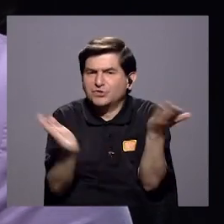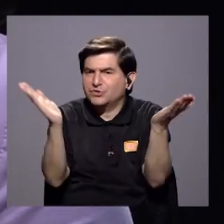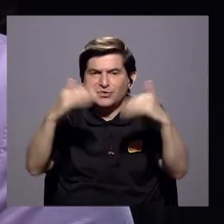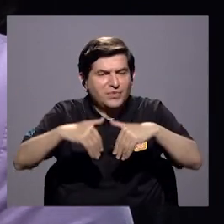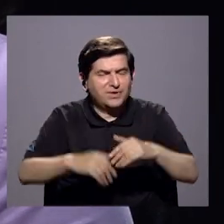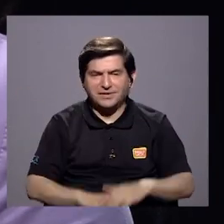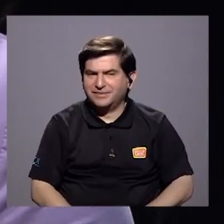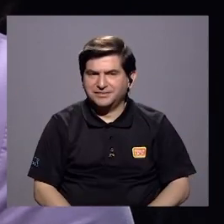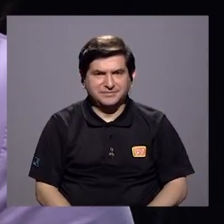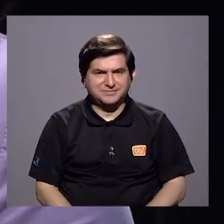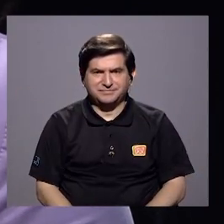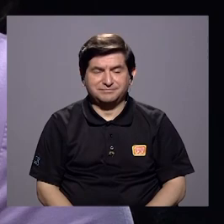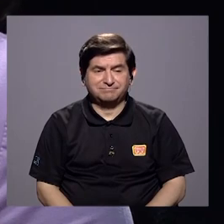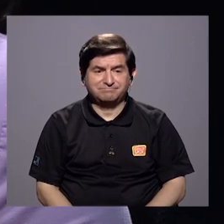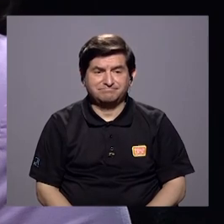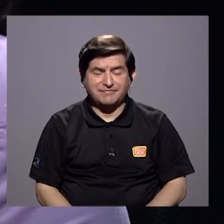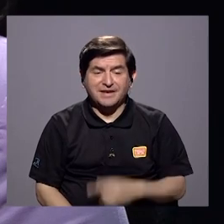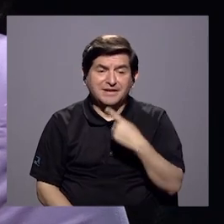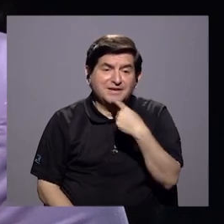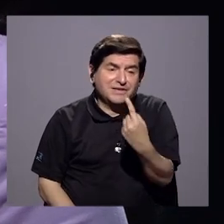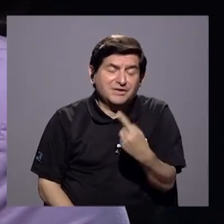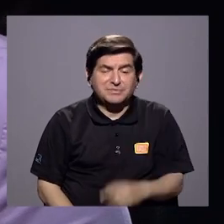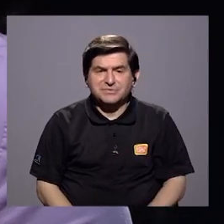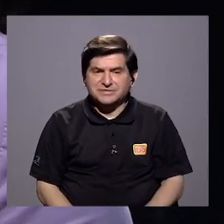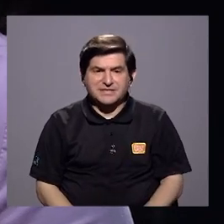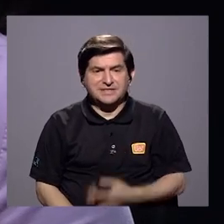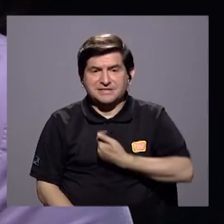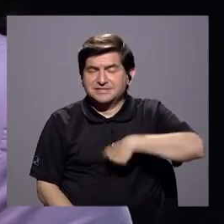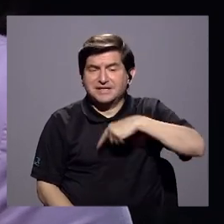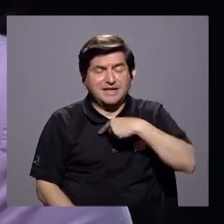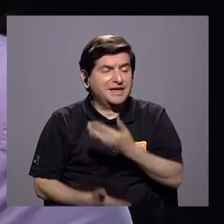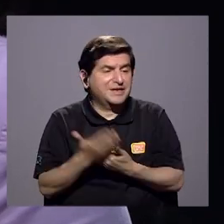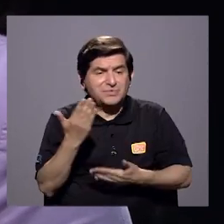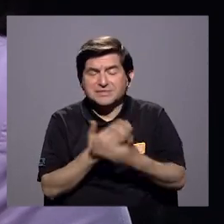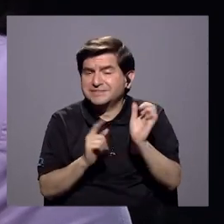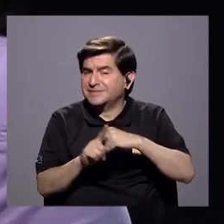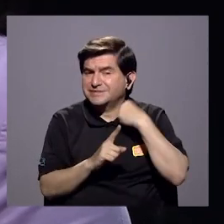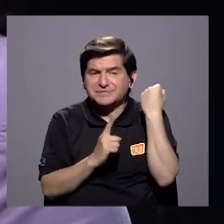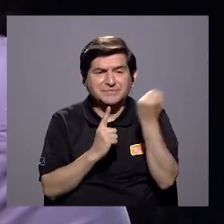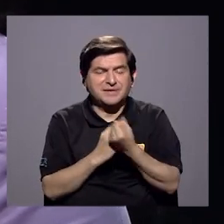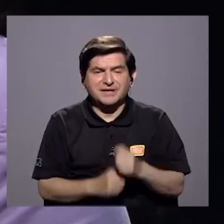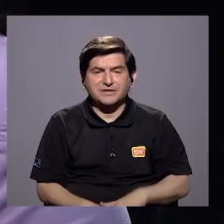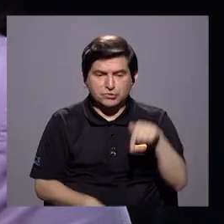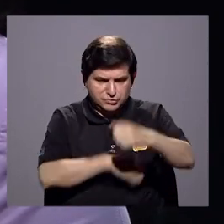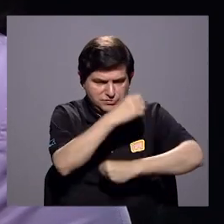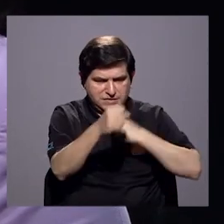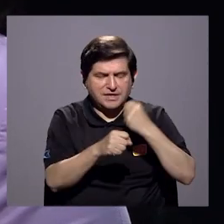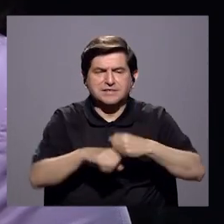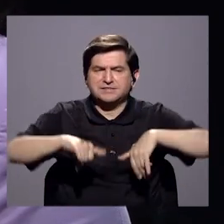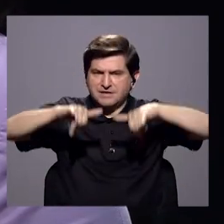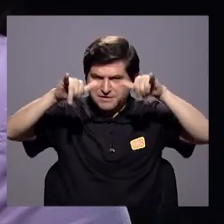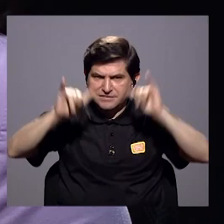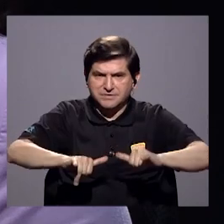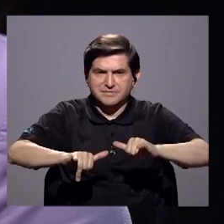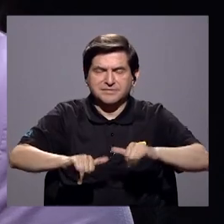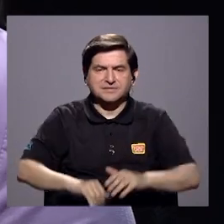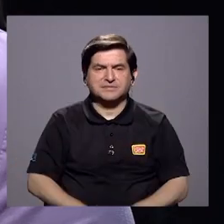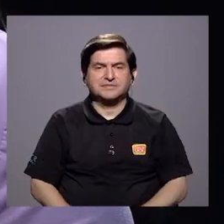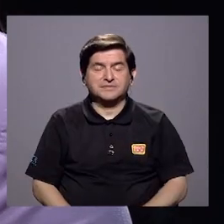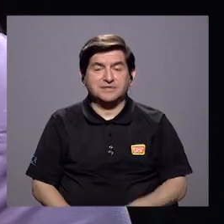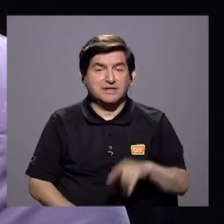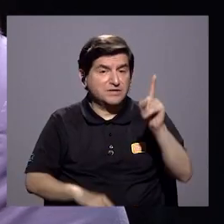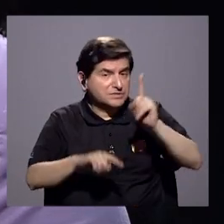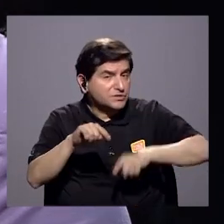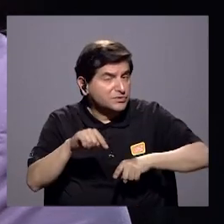Estamos, como dicen a veces, pues, en nuestras propias manos, así que para mí este año tiene que ser el año en que la estabilización se vea, si